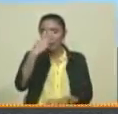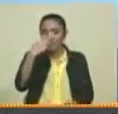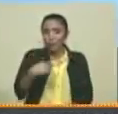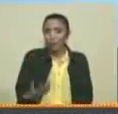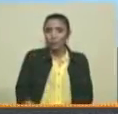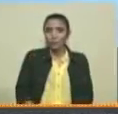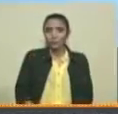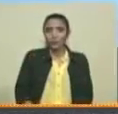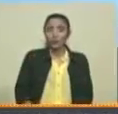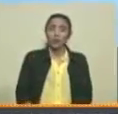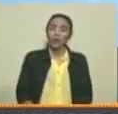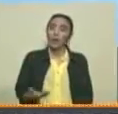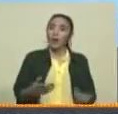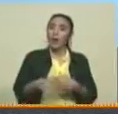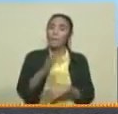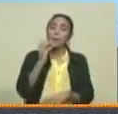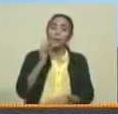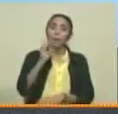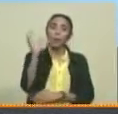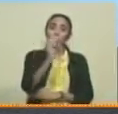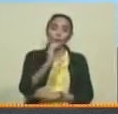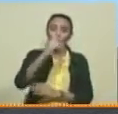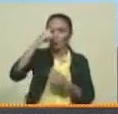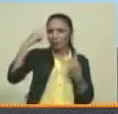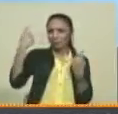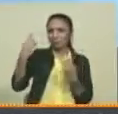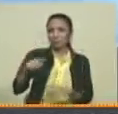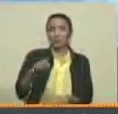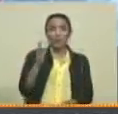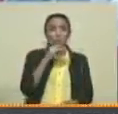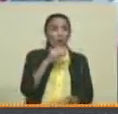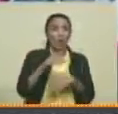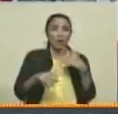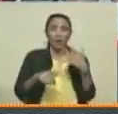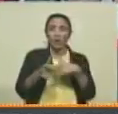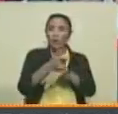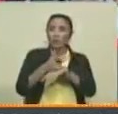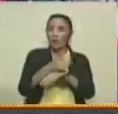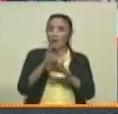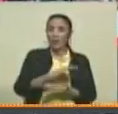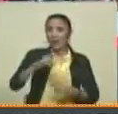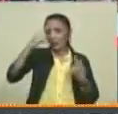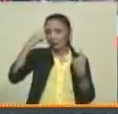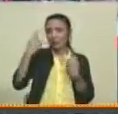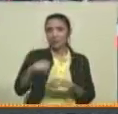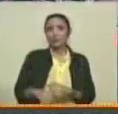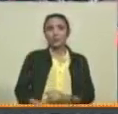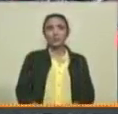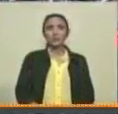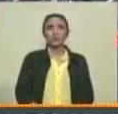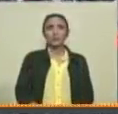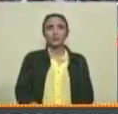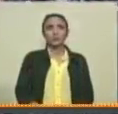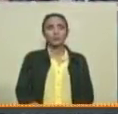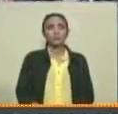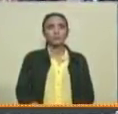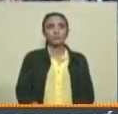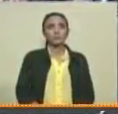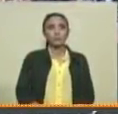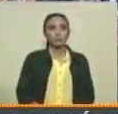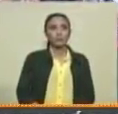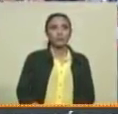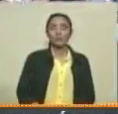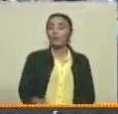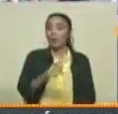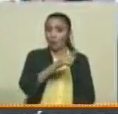de Colombia, abandonado, sin gobierno, huérfano, ¿Ustedes saben cuánto ha llegado